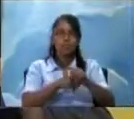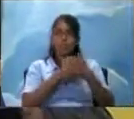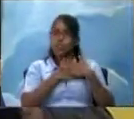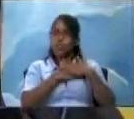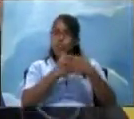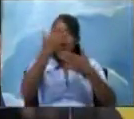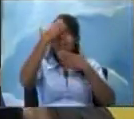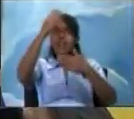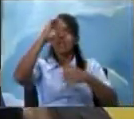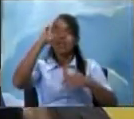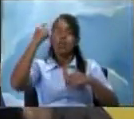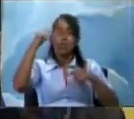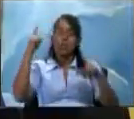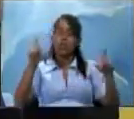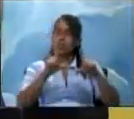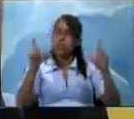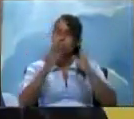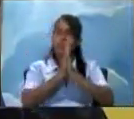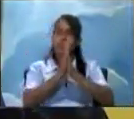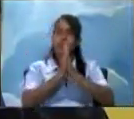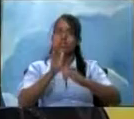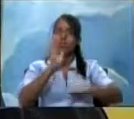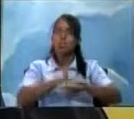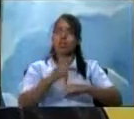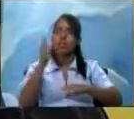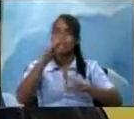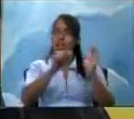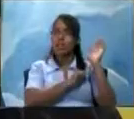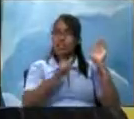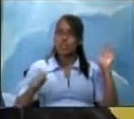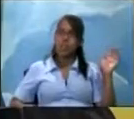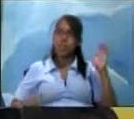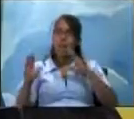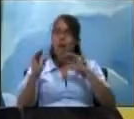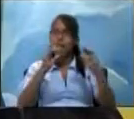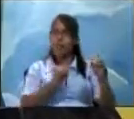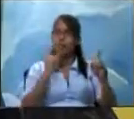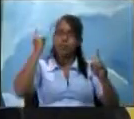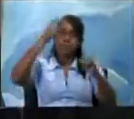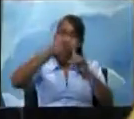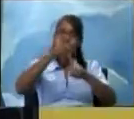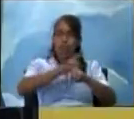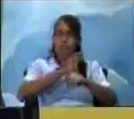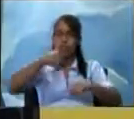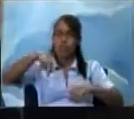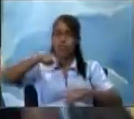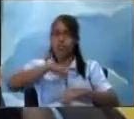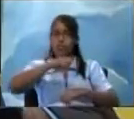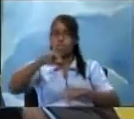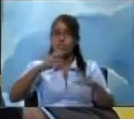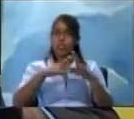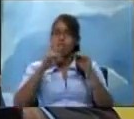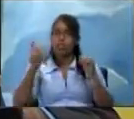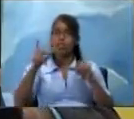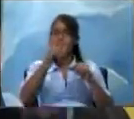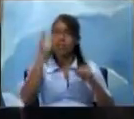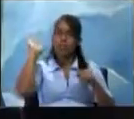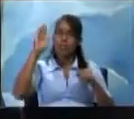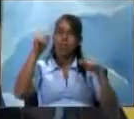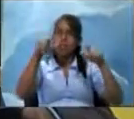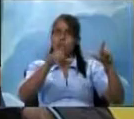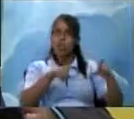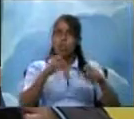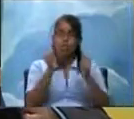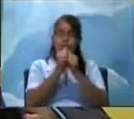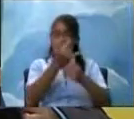oportunidad. Gracias a Dios por estos matutinos, porque está el Señor hablándonos directamente a nosotros, al cielito, a los que vienen